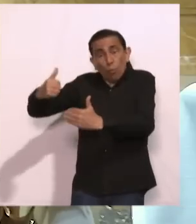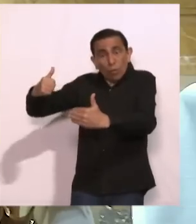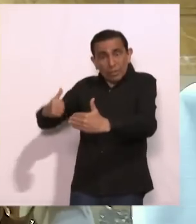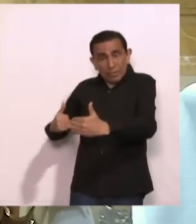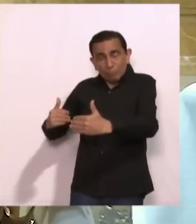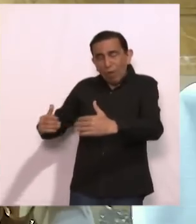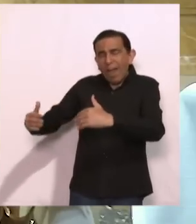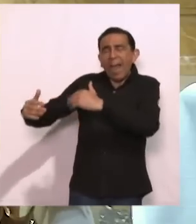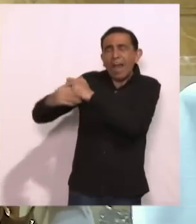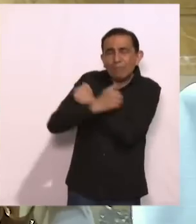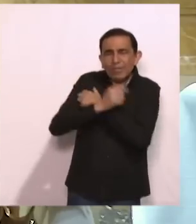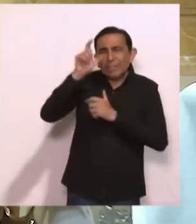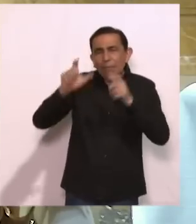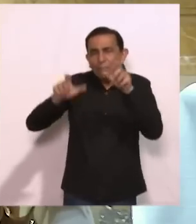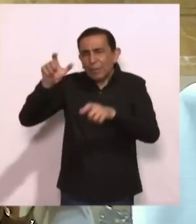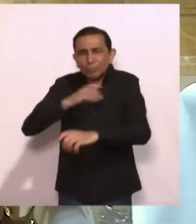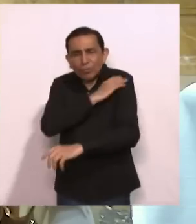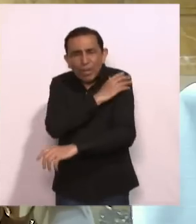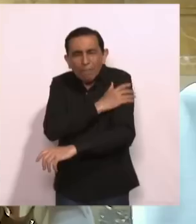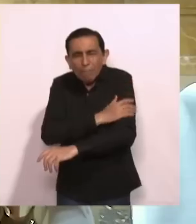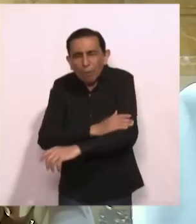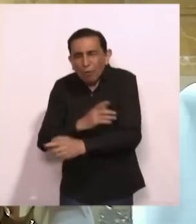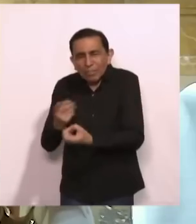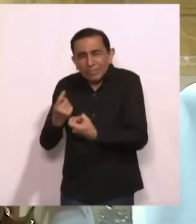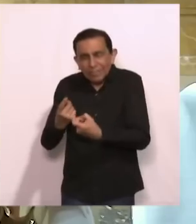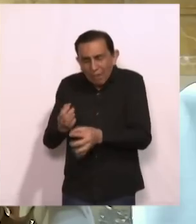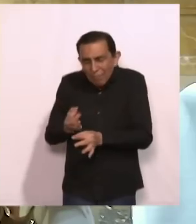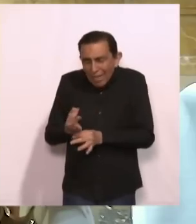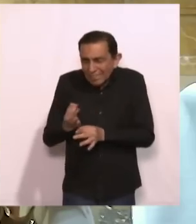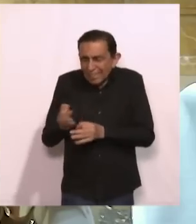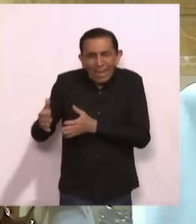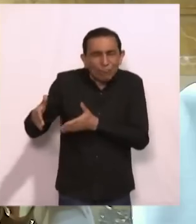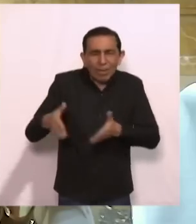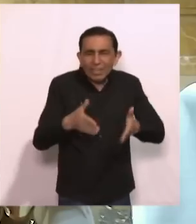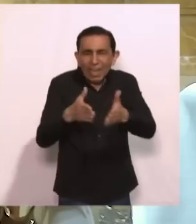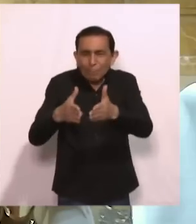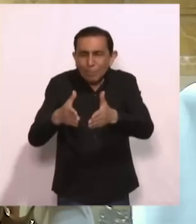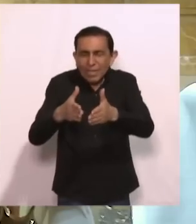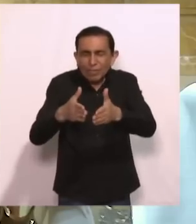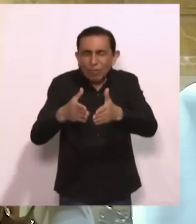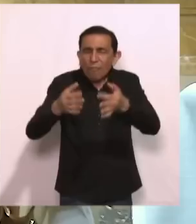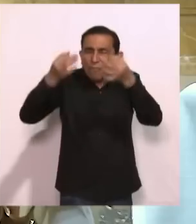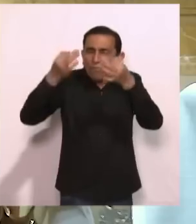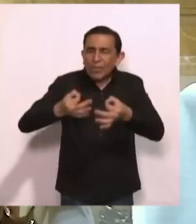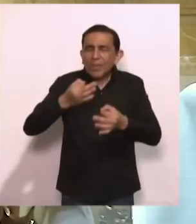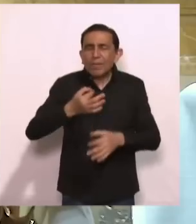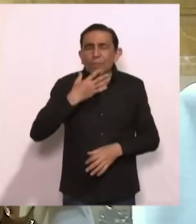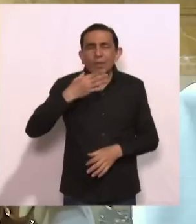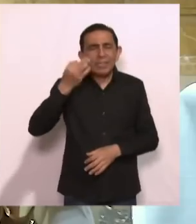más frágiles, para enseñarnos el camino de la genuina fraternidad. Si